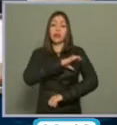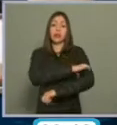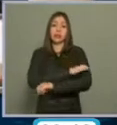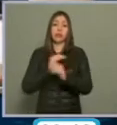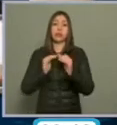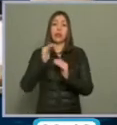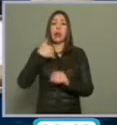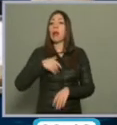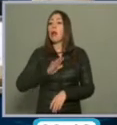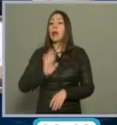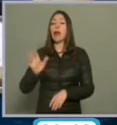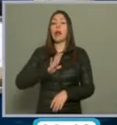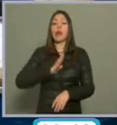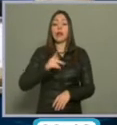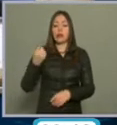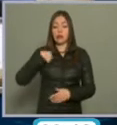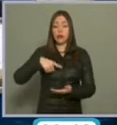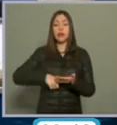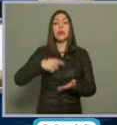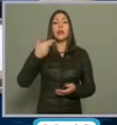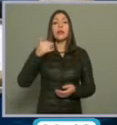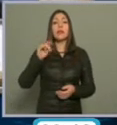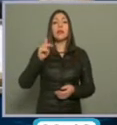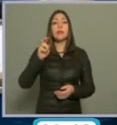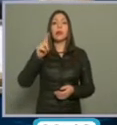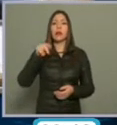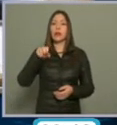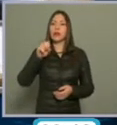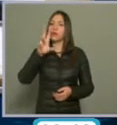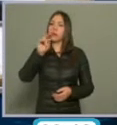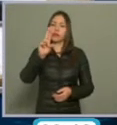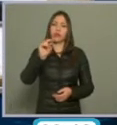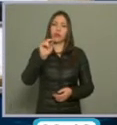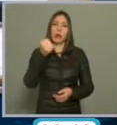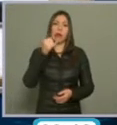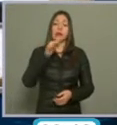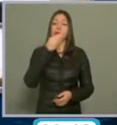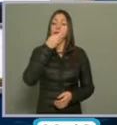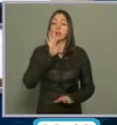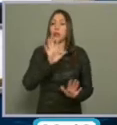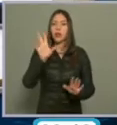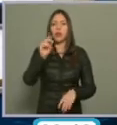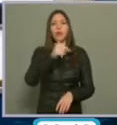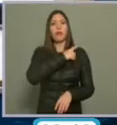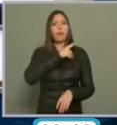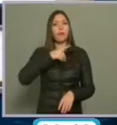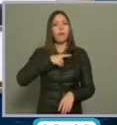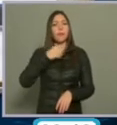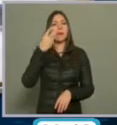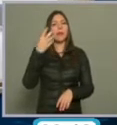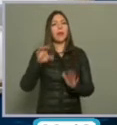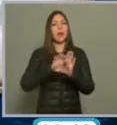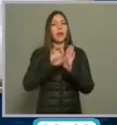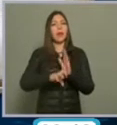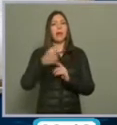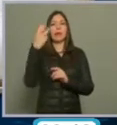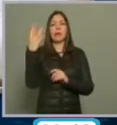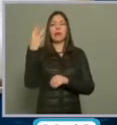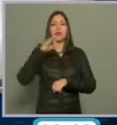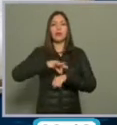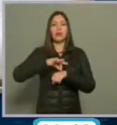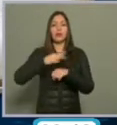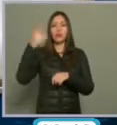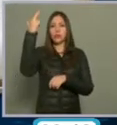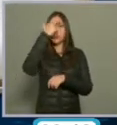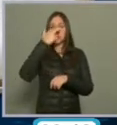así. Debe de haber por lo menos 3 mediciones en tiempos diferentes por arriba de